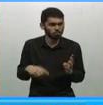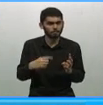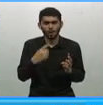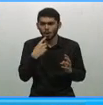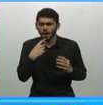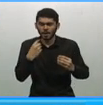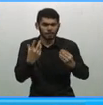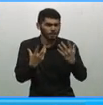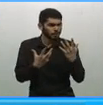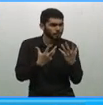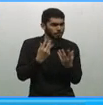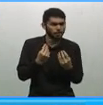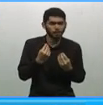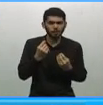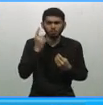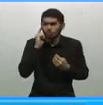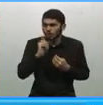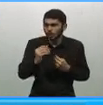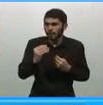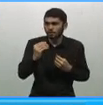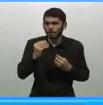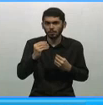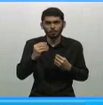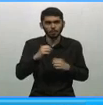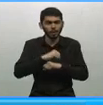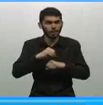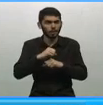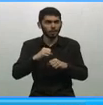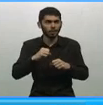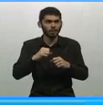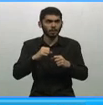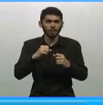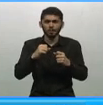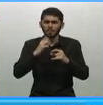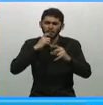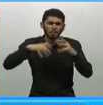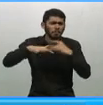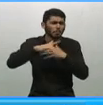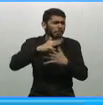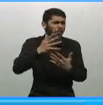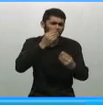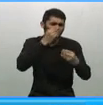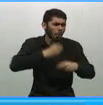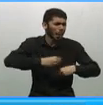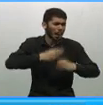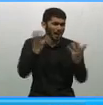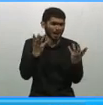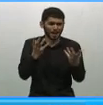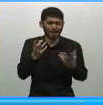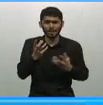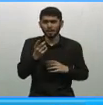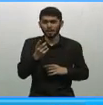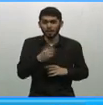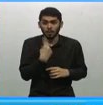adentro no se sabía ni ni que había pasado llegaron versiones cualquier cosa se se decían ahí adentro entonces para